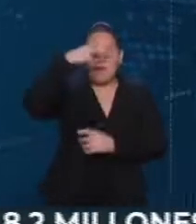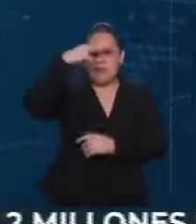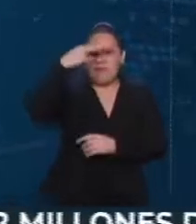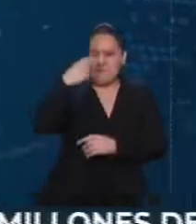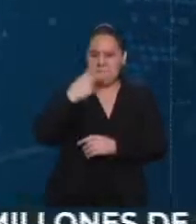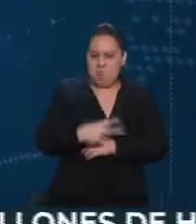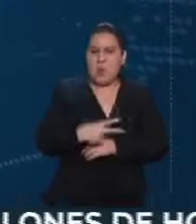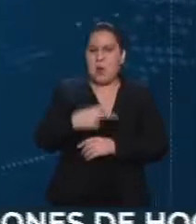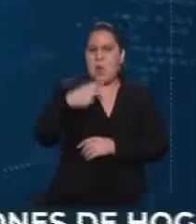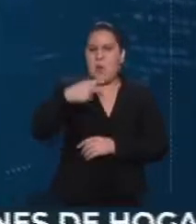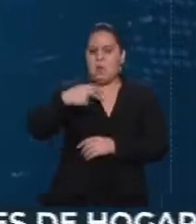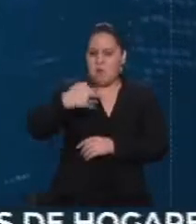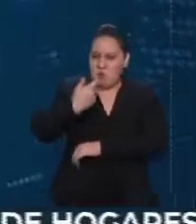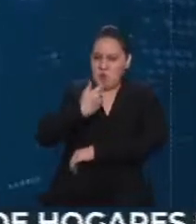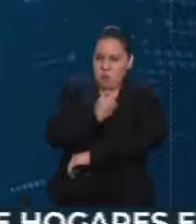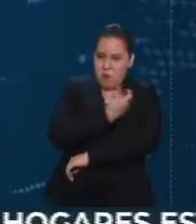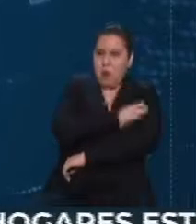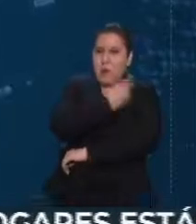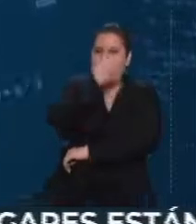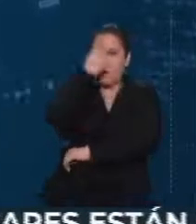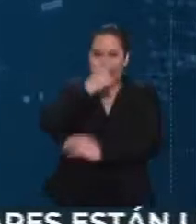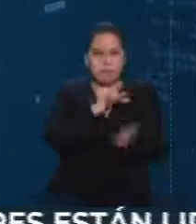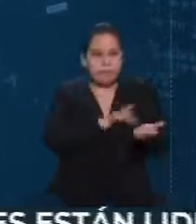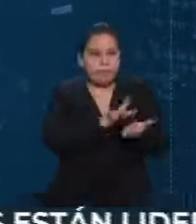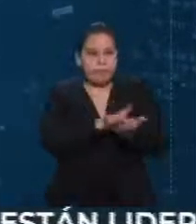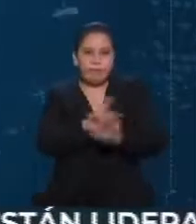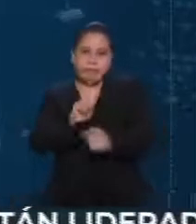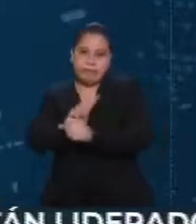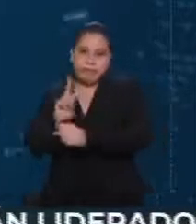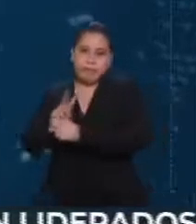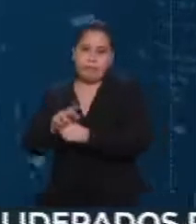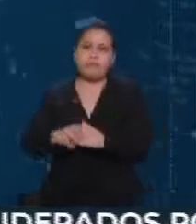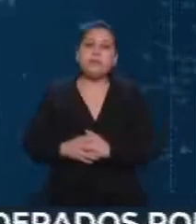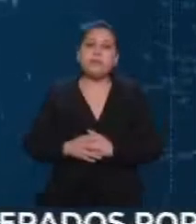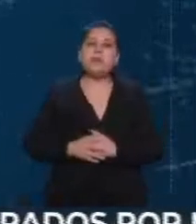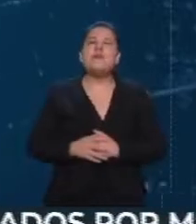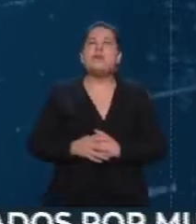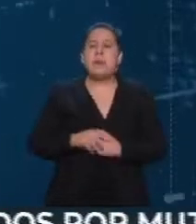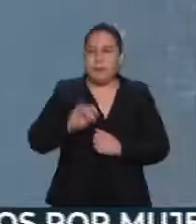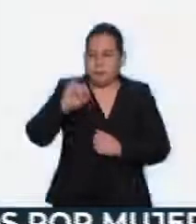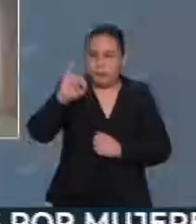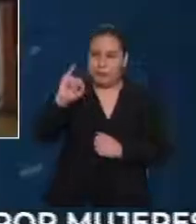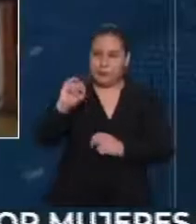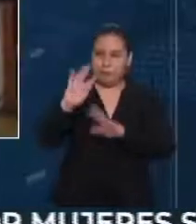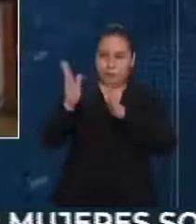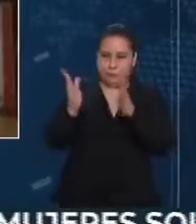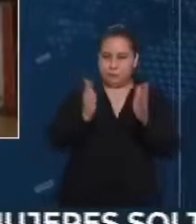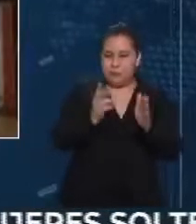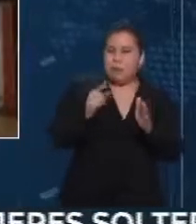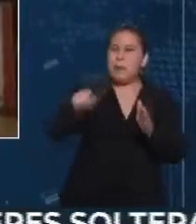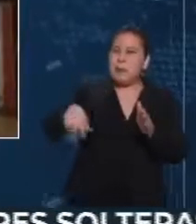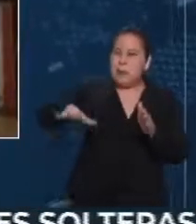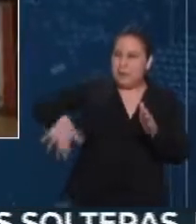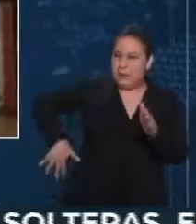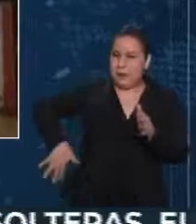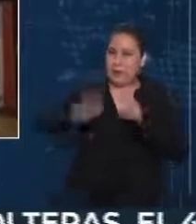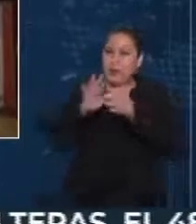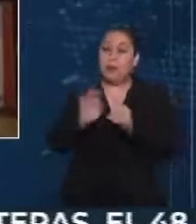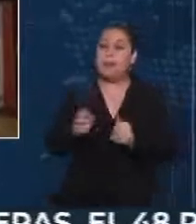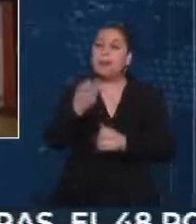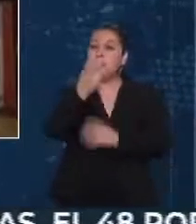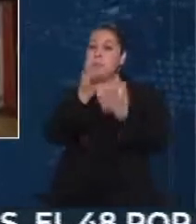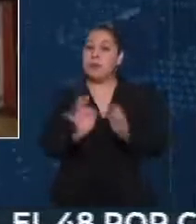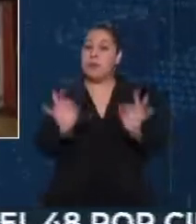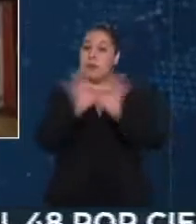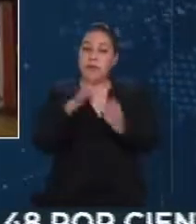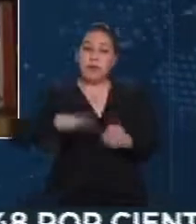autosuficiente en materia de salud. Sí, claro, ya nomás para cerrar el tema anterior, decir también es muy importante que la confianza del consumidor